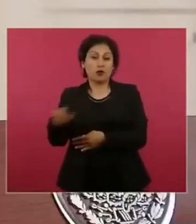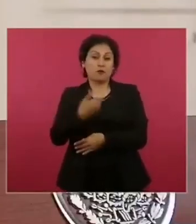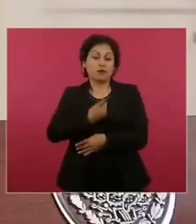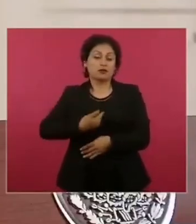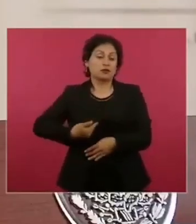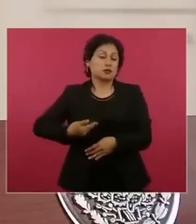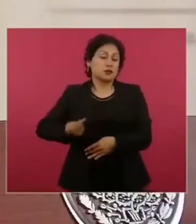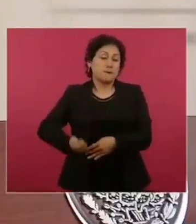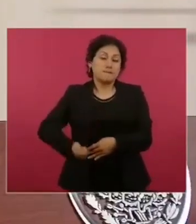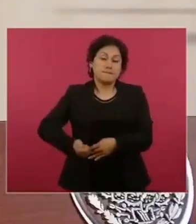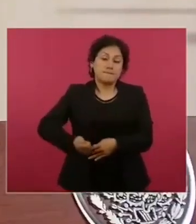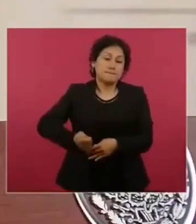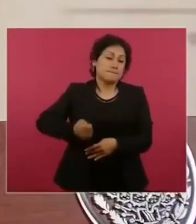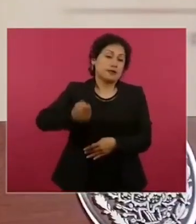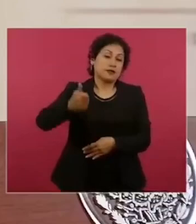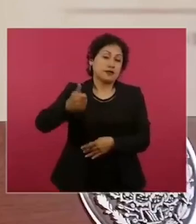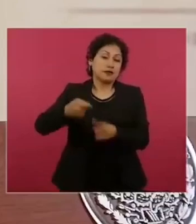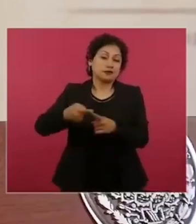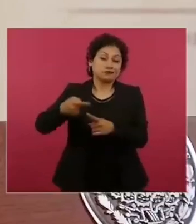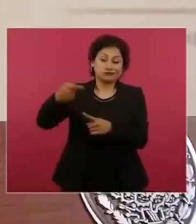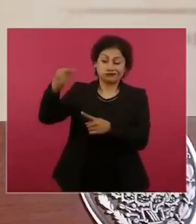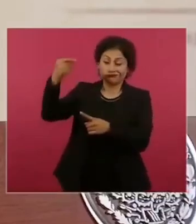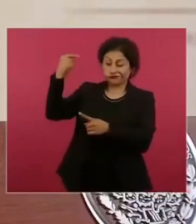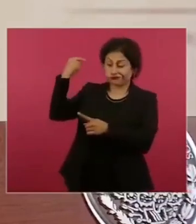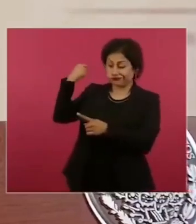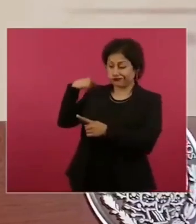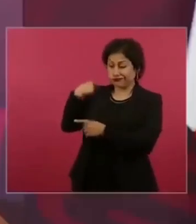años en décadas